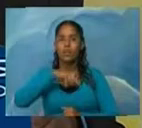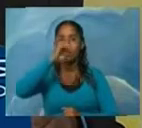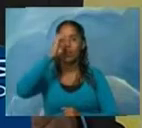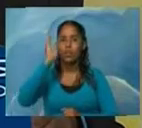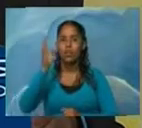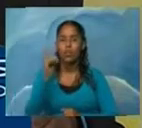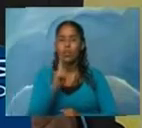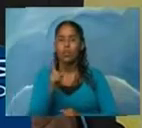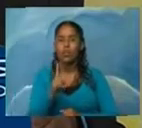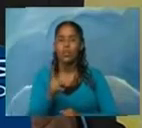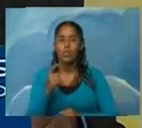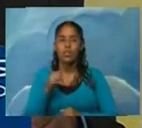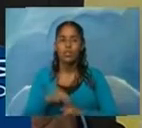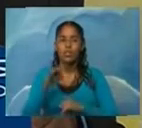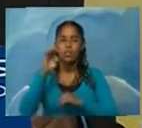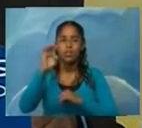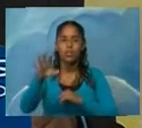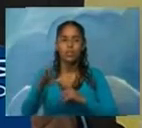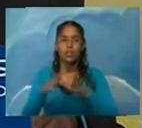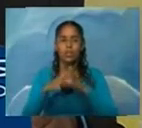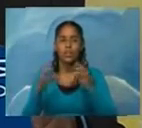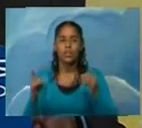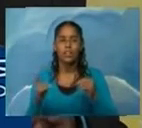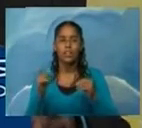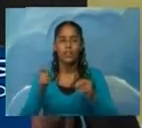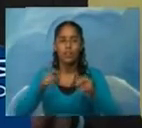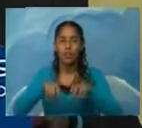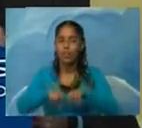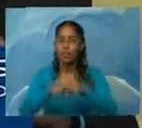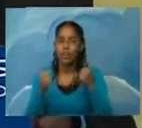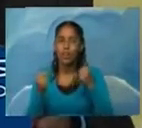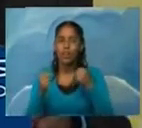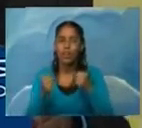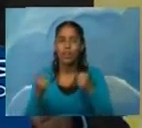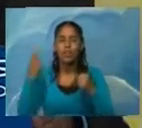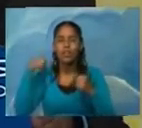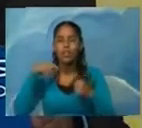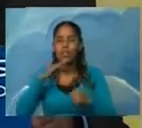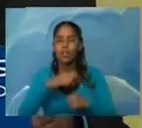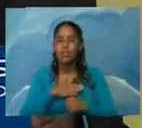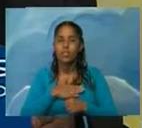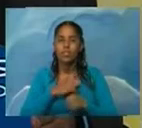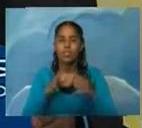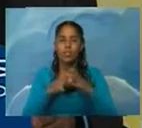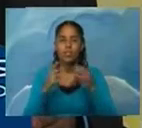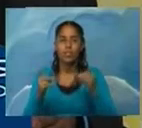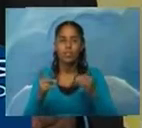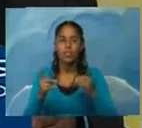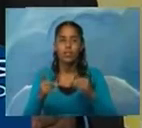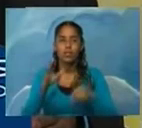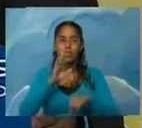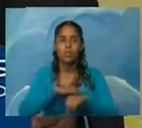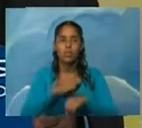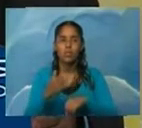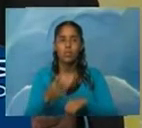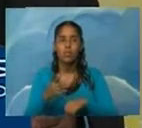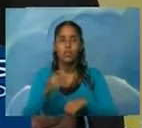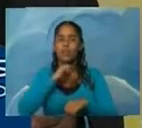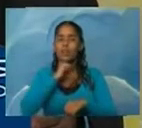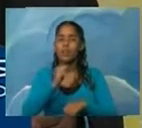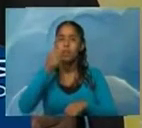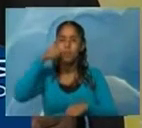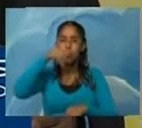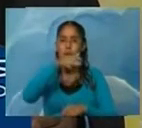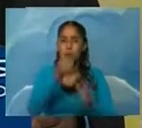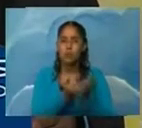os sajaréis ni os raparéis a causa de muerto. Porque eres pueblo santo